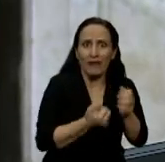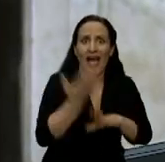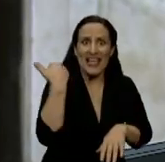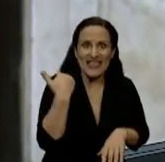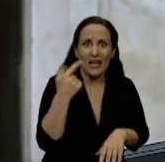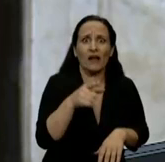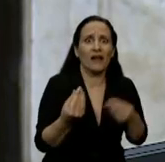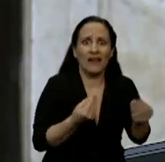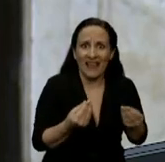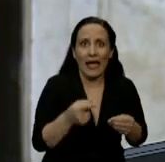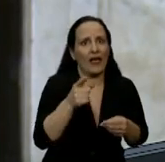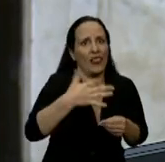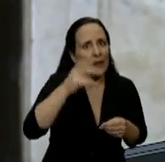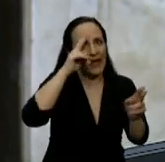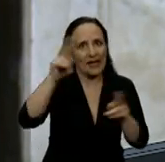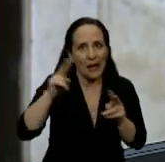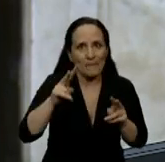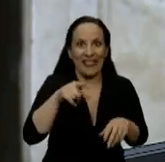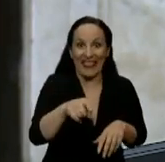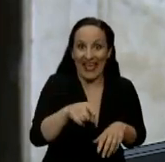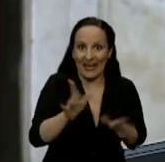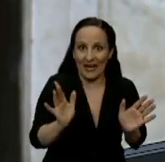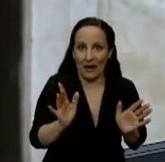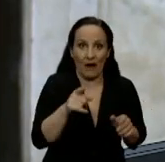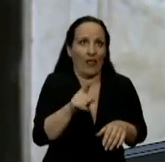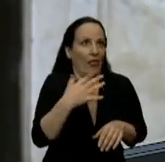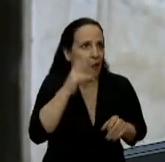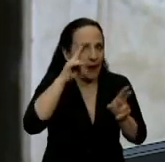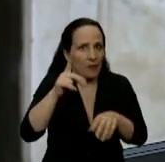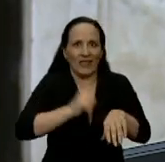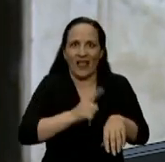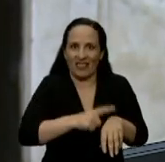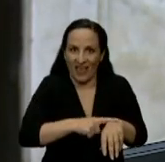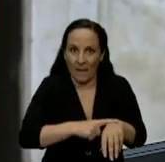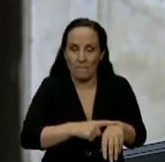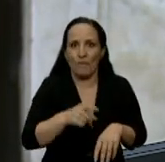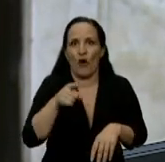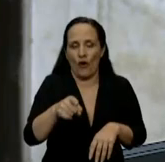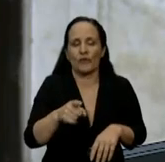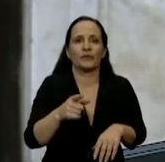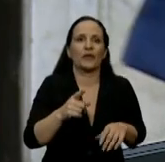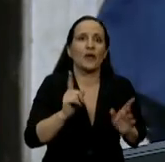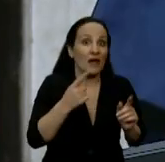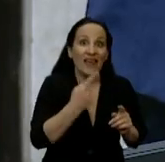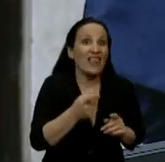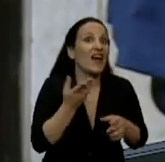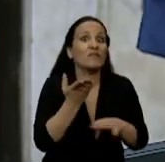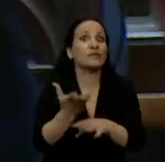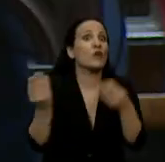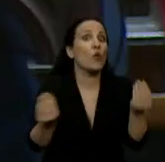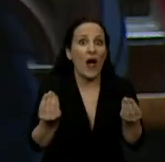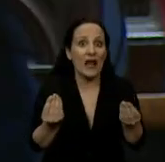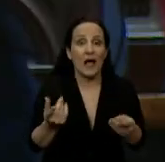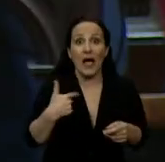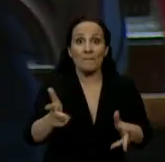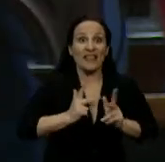es que seamos respetuosos del tiempo y de cada una de las pautas que establece el reglamento. Realice la moción, por favor. Me dijeron